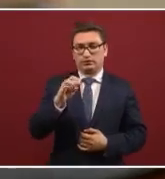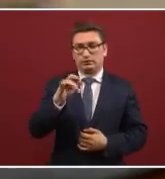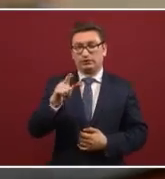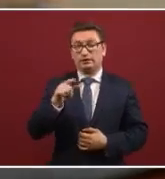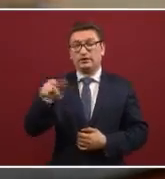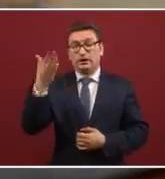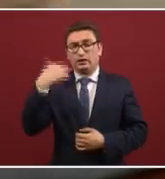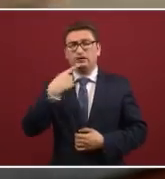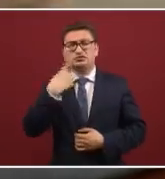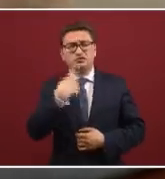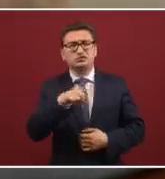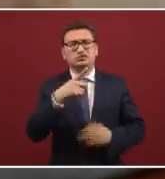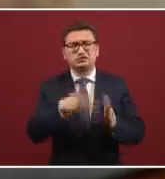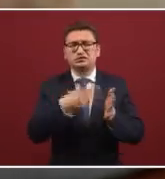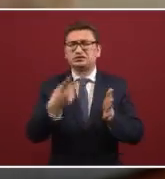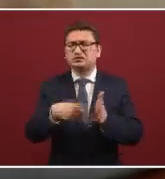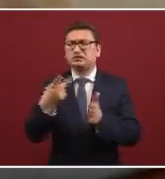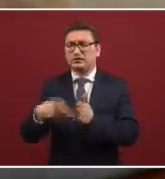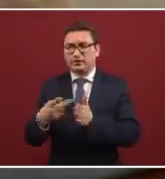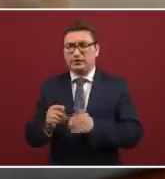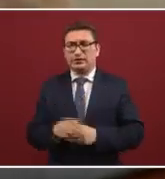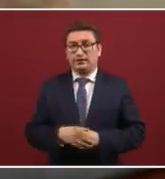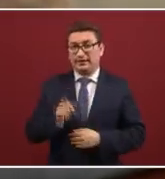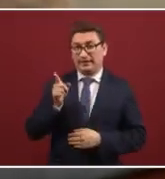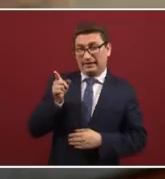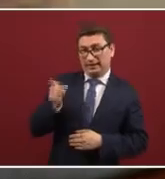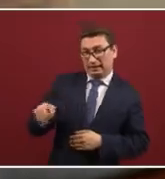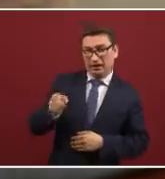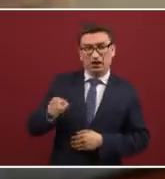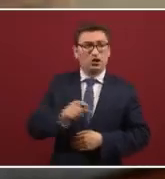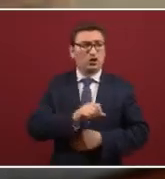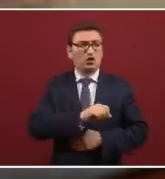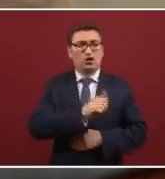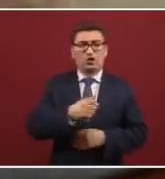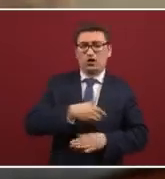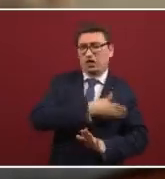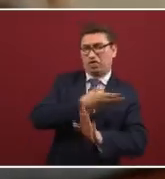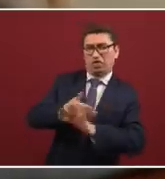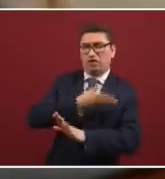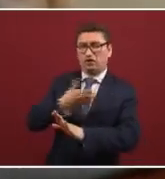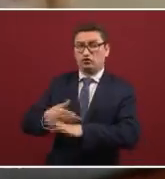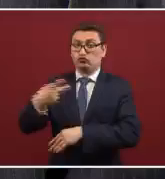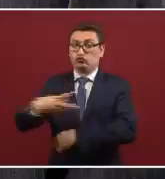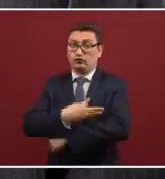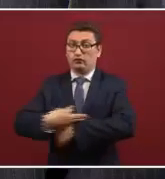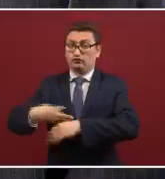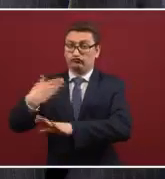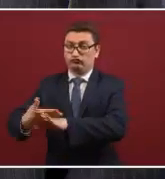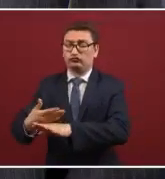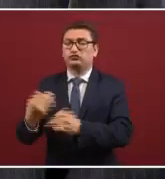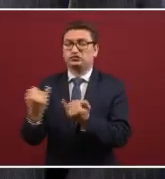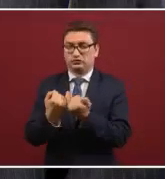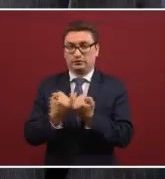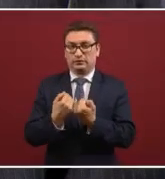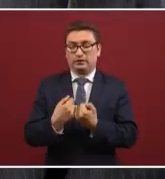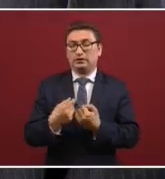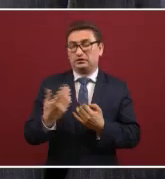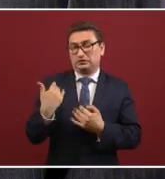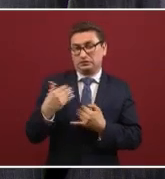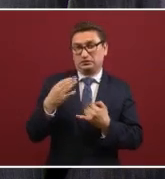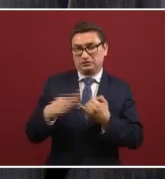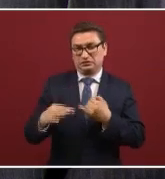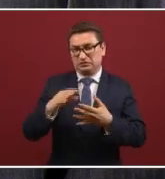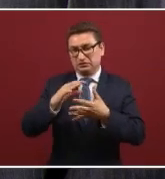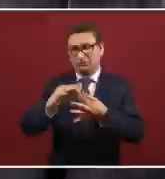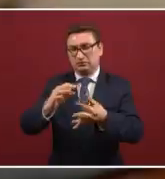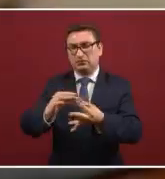denunciado en múltiples ocasiones que ha sido objeto de atentados contra él y su familia. Y para finalizar, pues el caso que le estoy